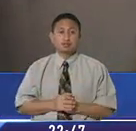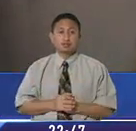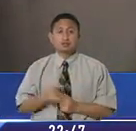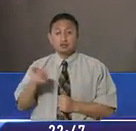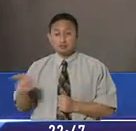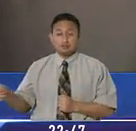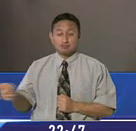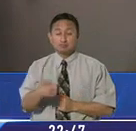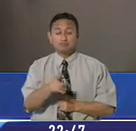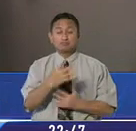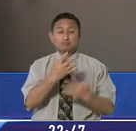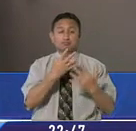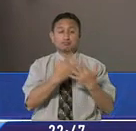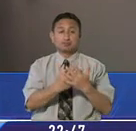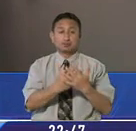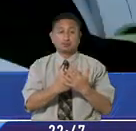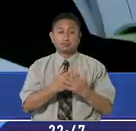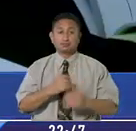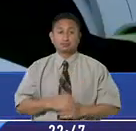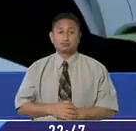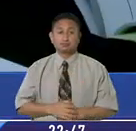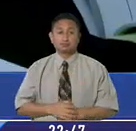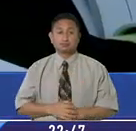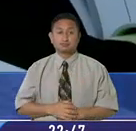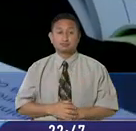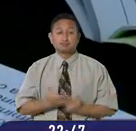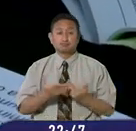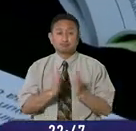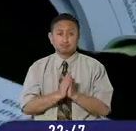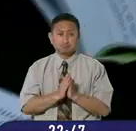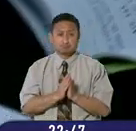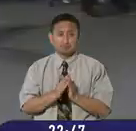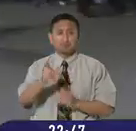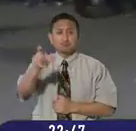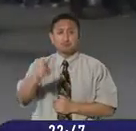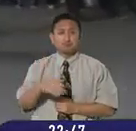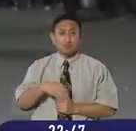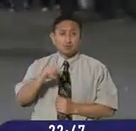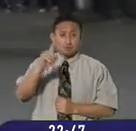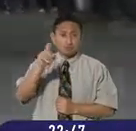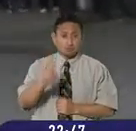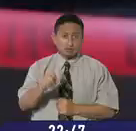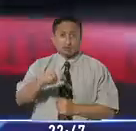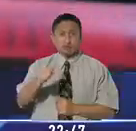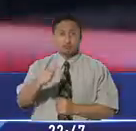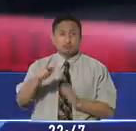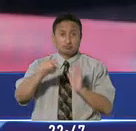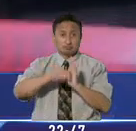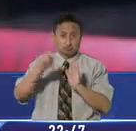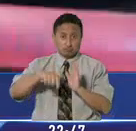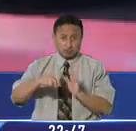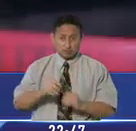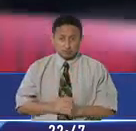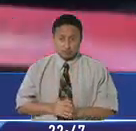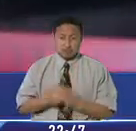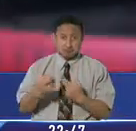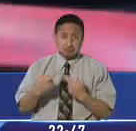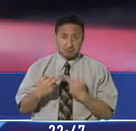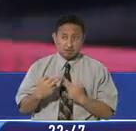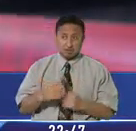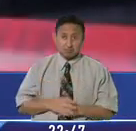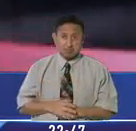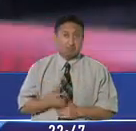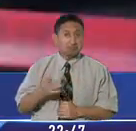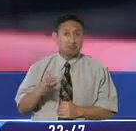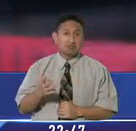la prisión al señor JLBB. Solicitamos una entrevista con los abogados de Juan Carlos B., pero no tuvimos